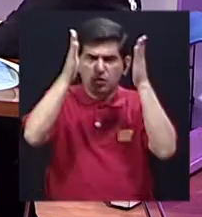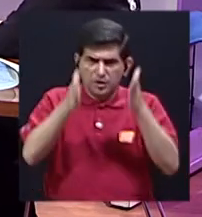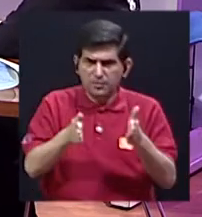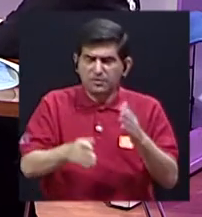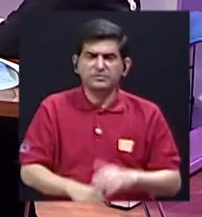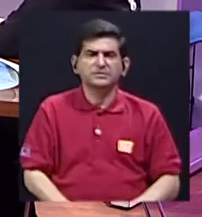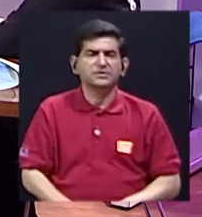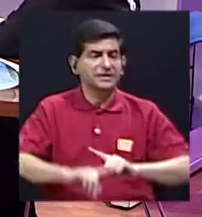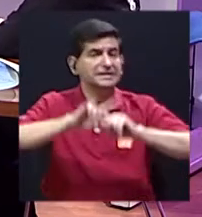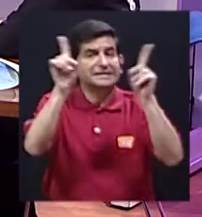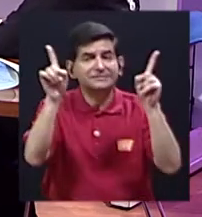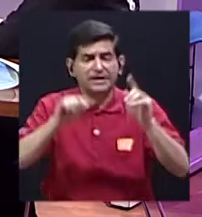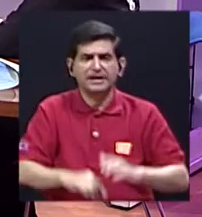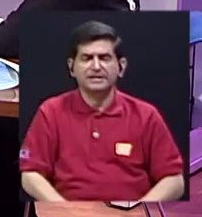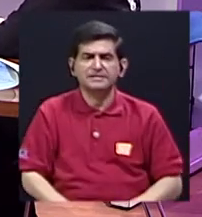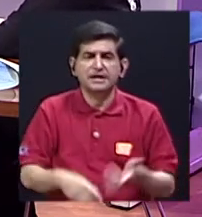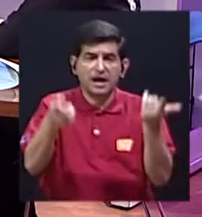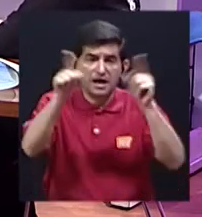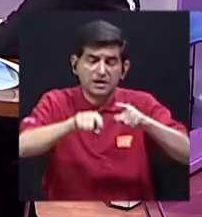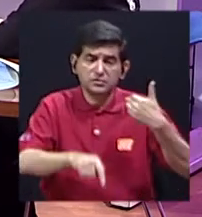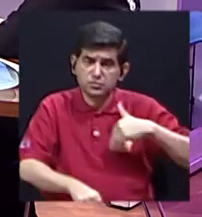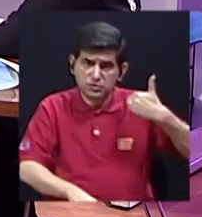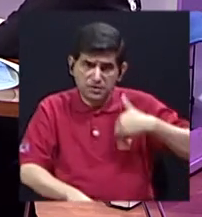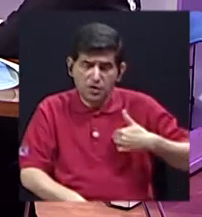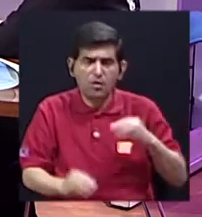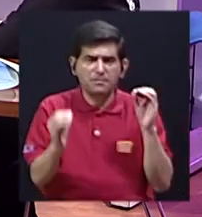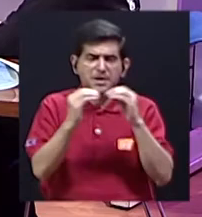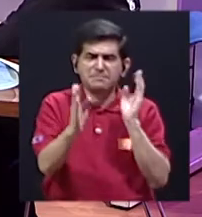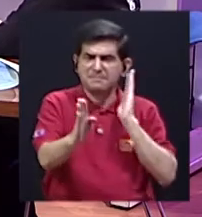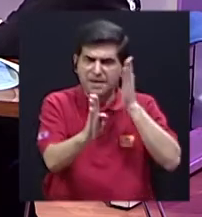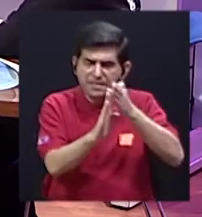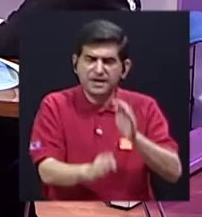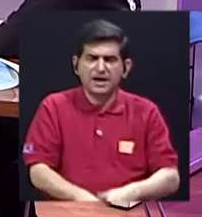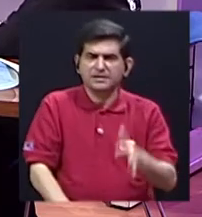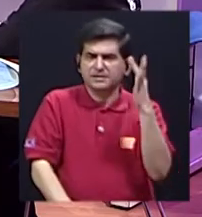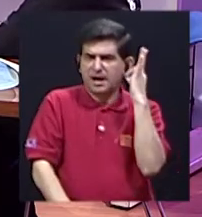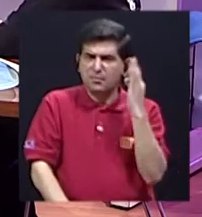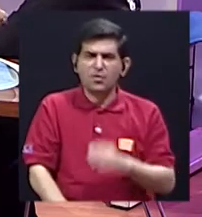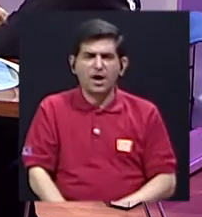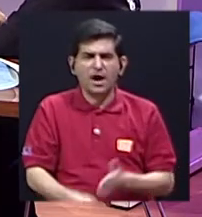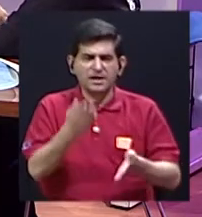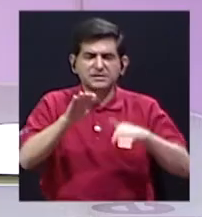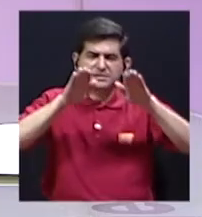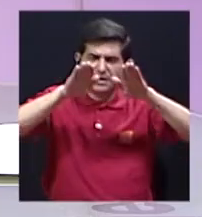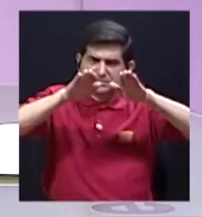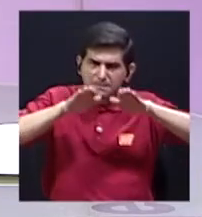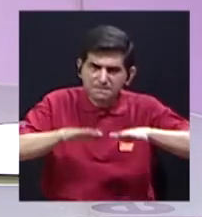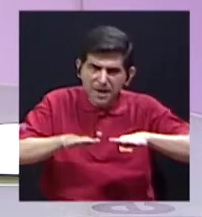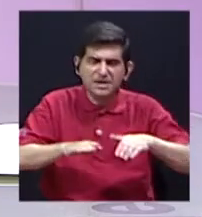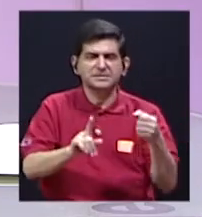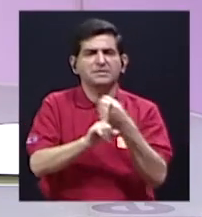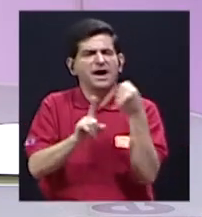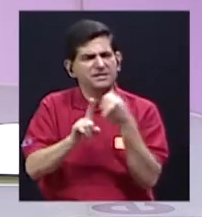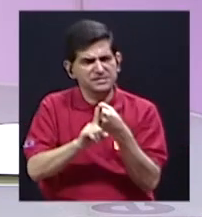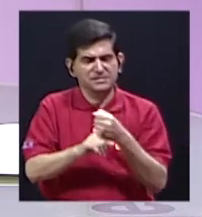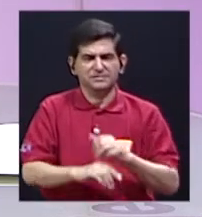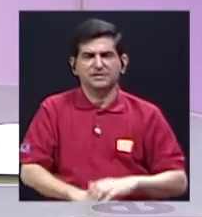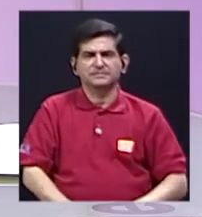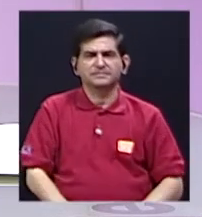es distinta a la ejercida por los hombres que es más directa mientras que la de las mujeres el más pasivo agresiva